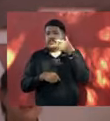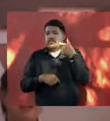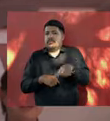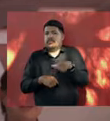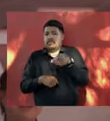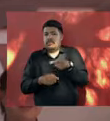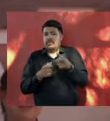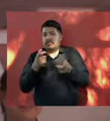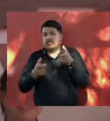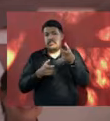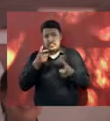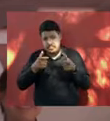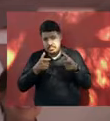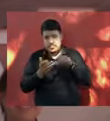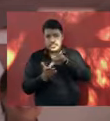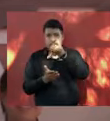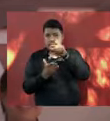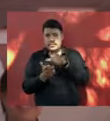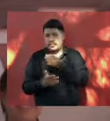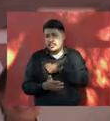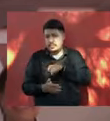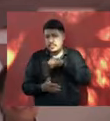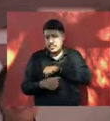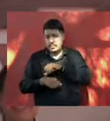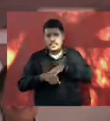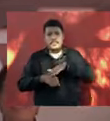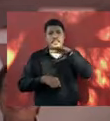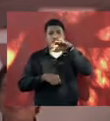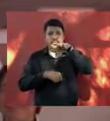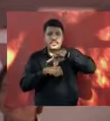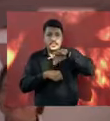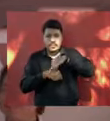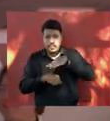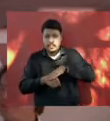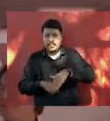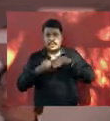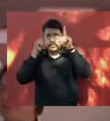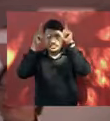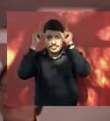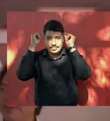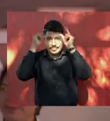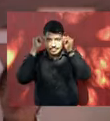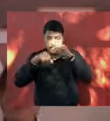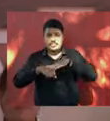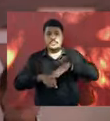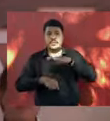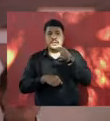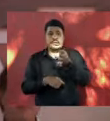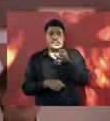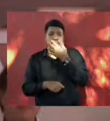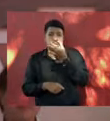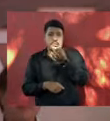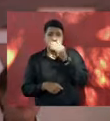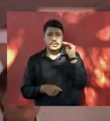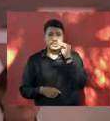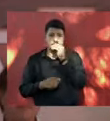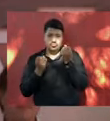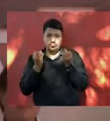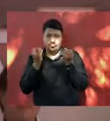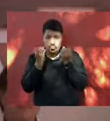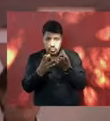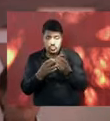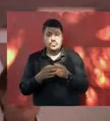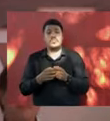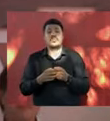salud, más hospitales, más médicos, más enfermeras y medicamentos gratuitos. Y